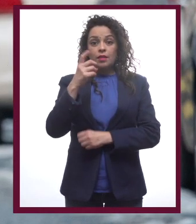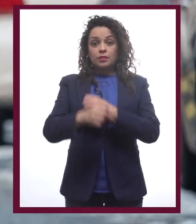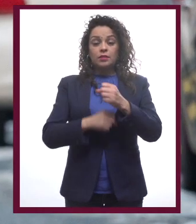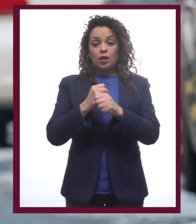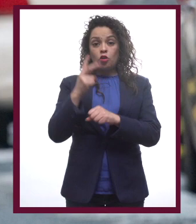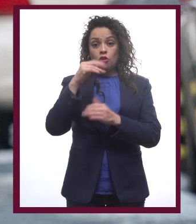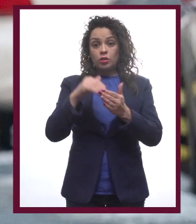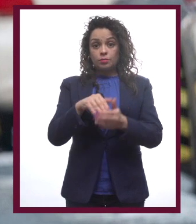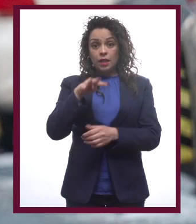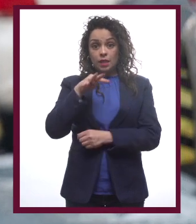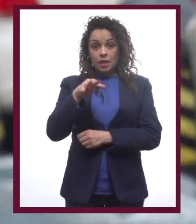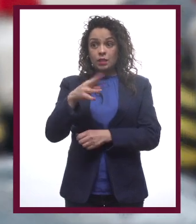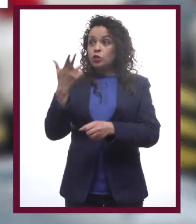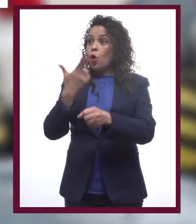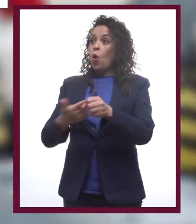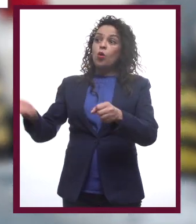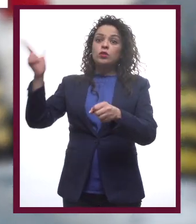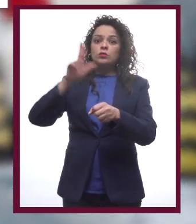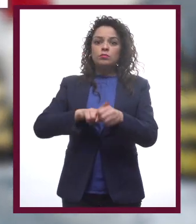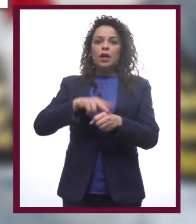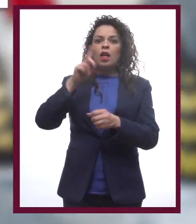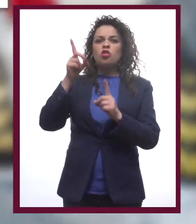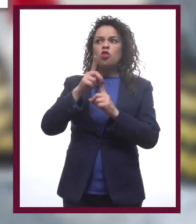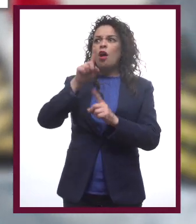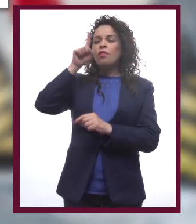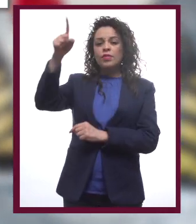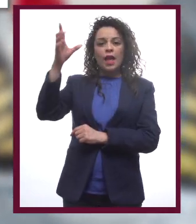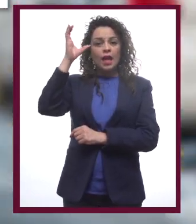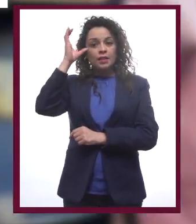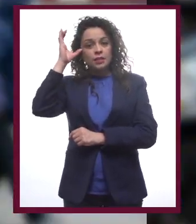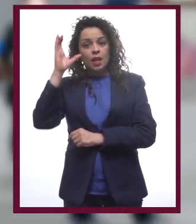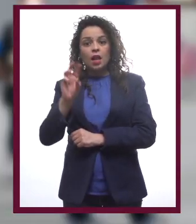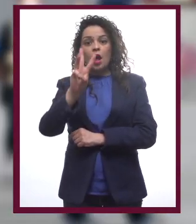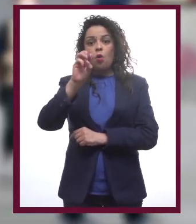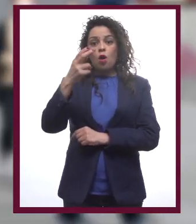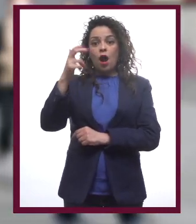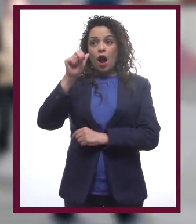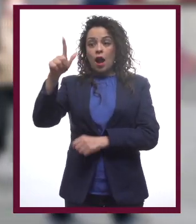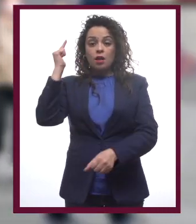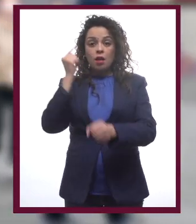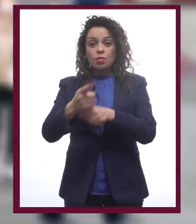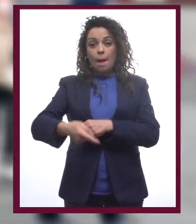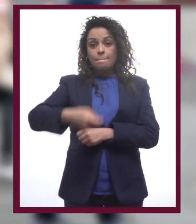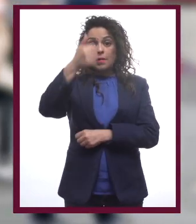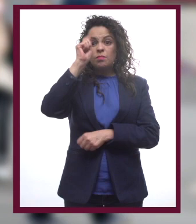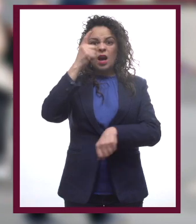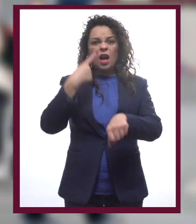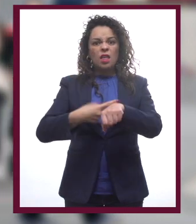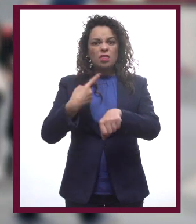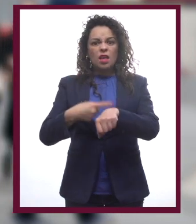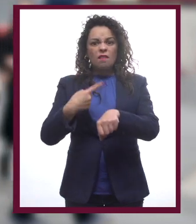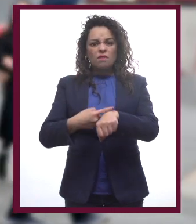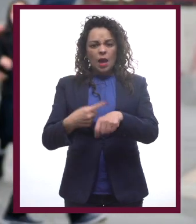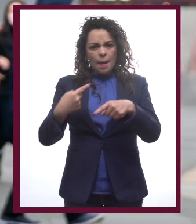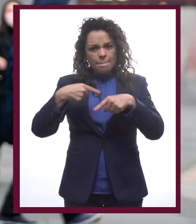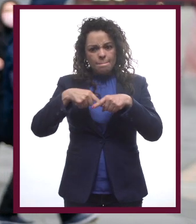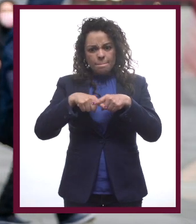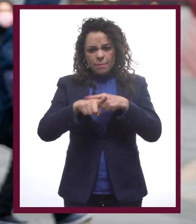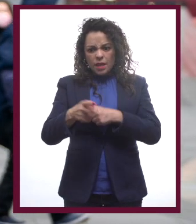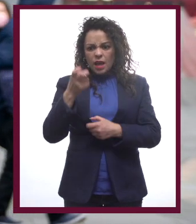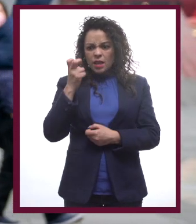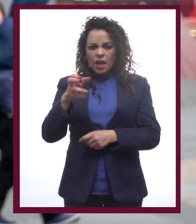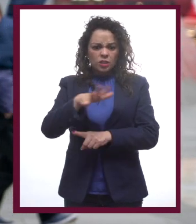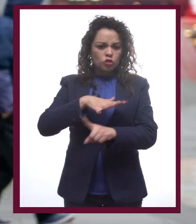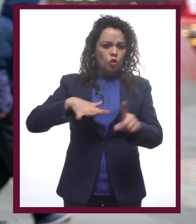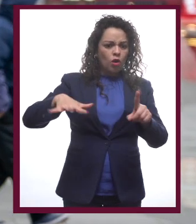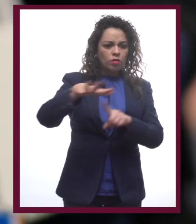A principios de diciembre de 2019, hospitales de la provincia de Wuhan, en China, detectaron los primeros casos de una enfermedad que parece